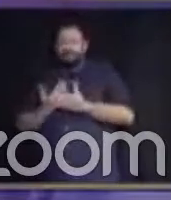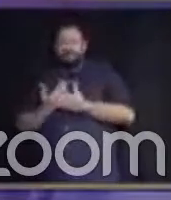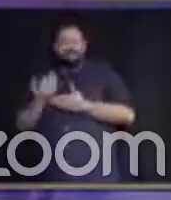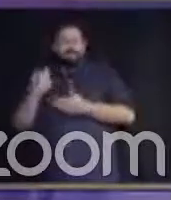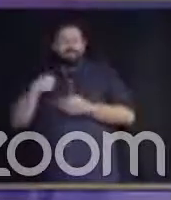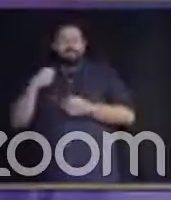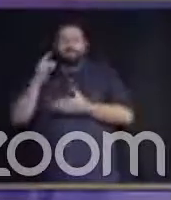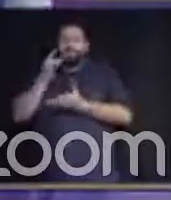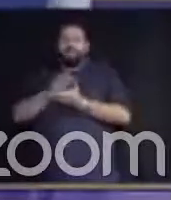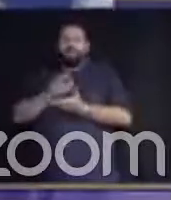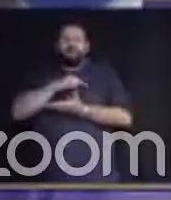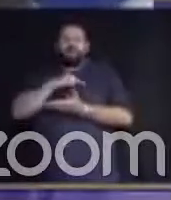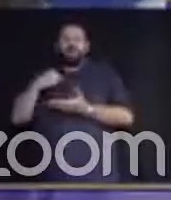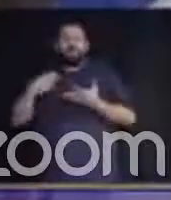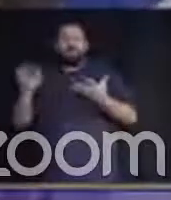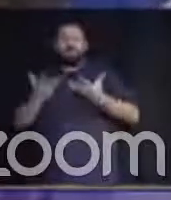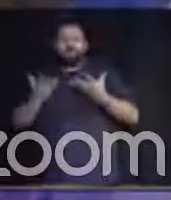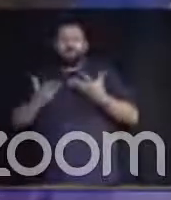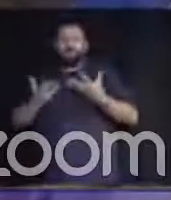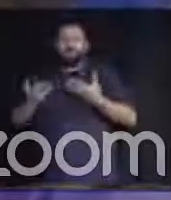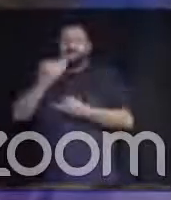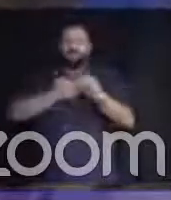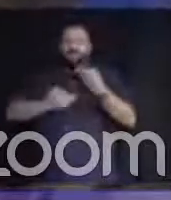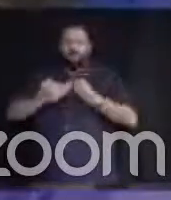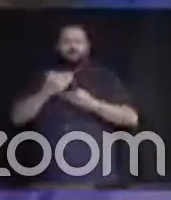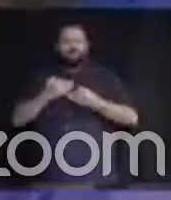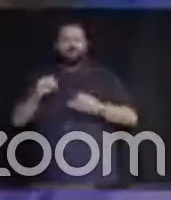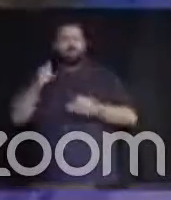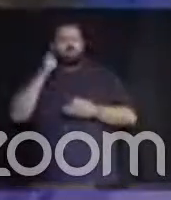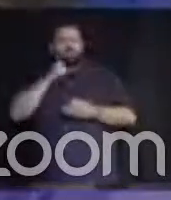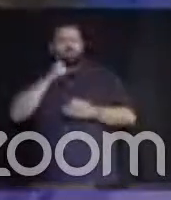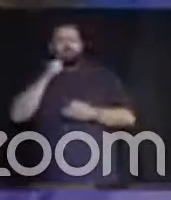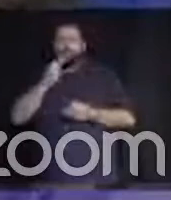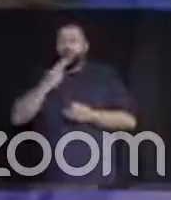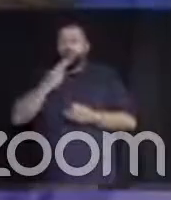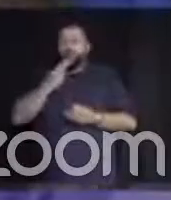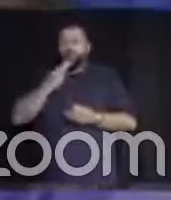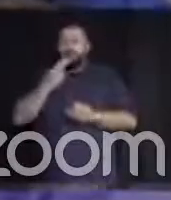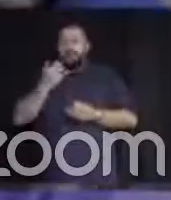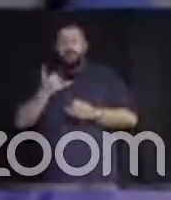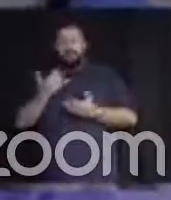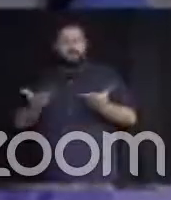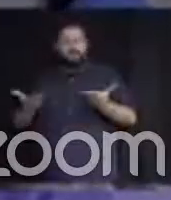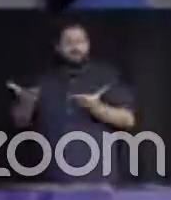que hacemos es, como todos nosotros, usar y compartir.